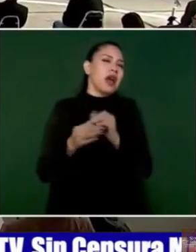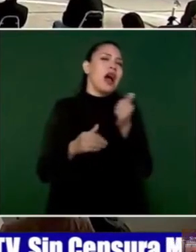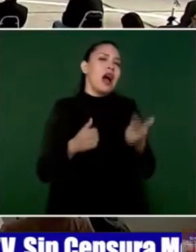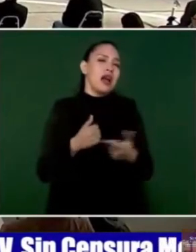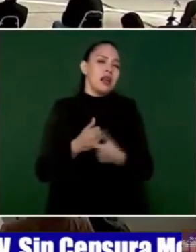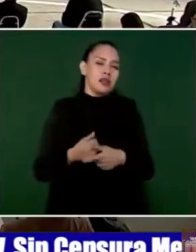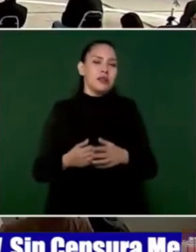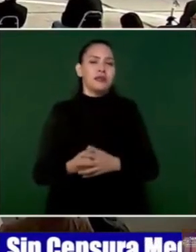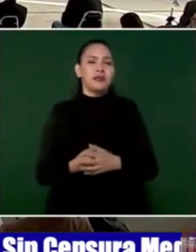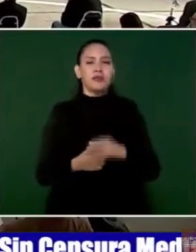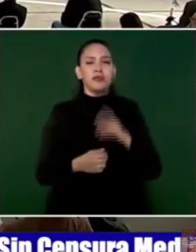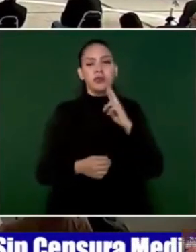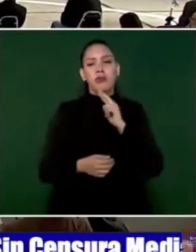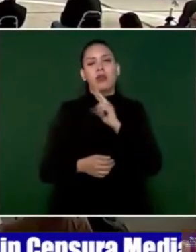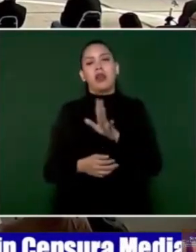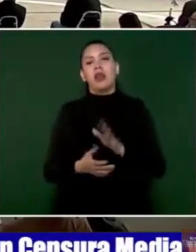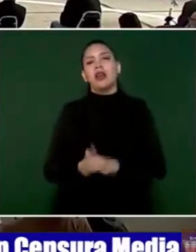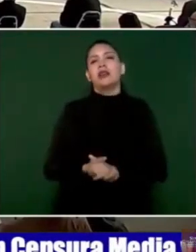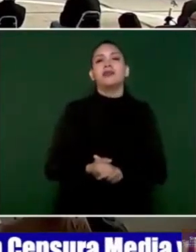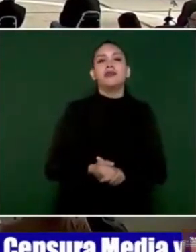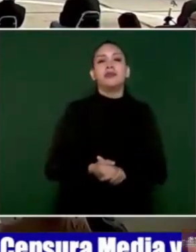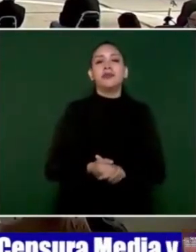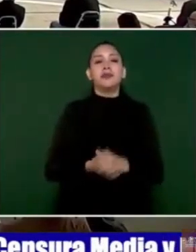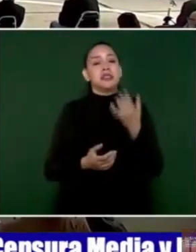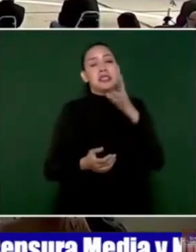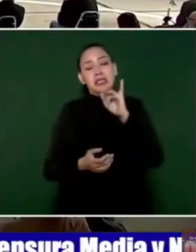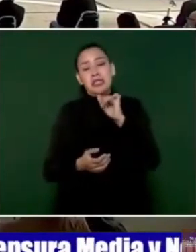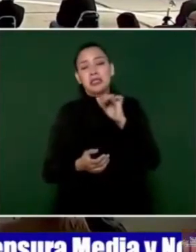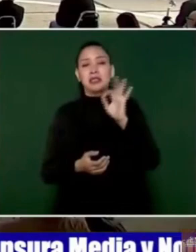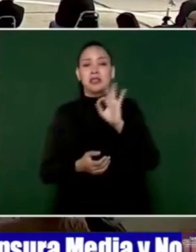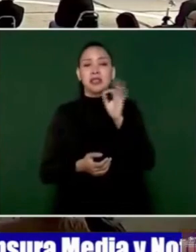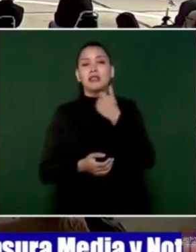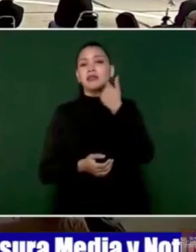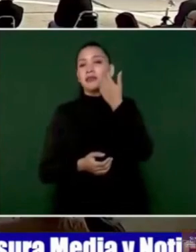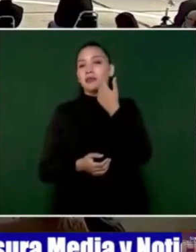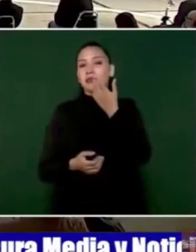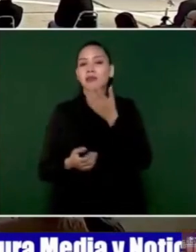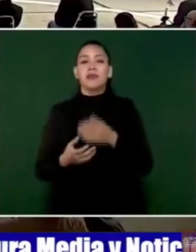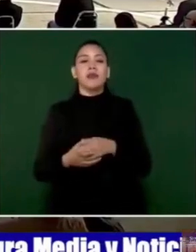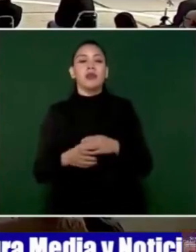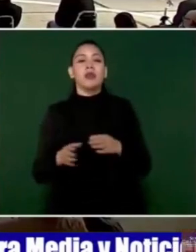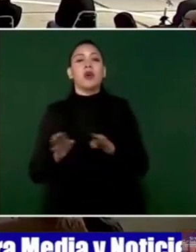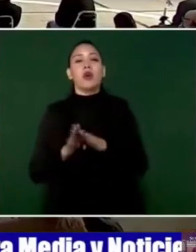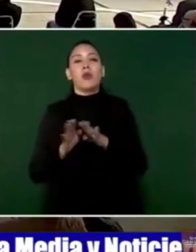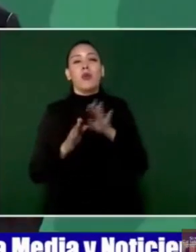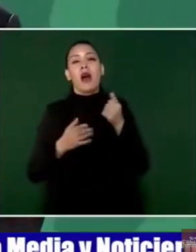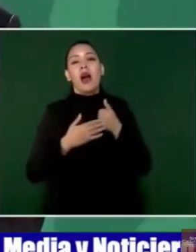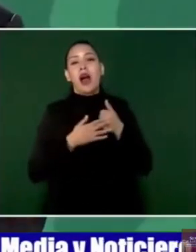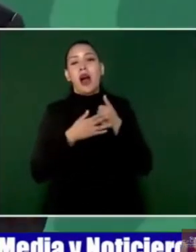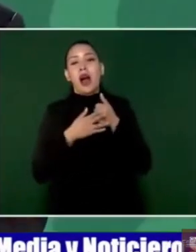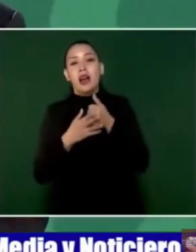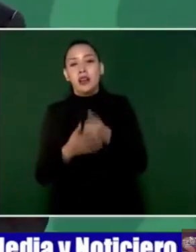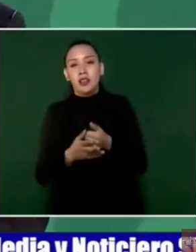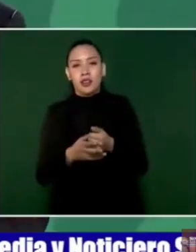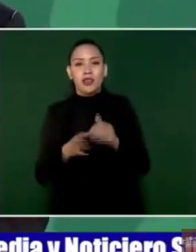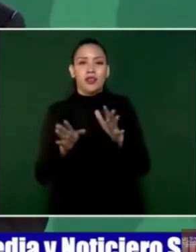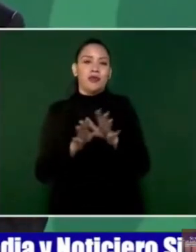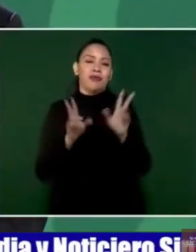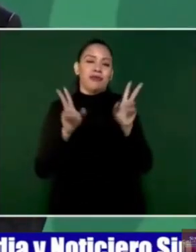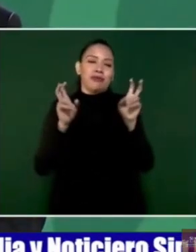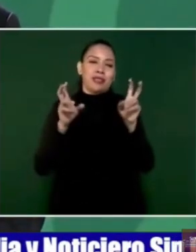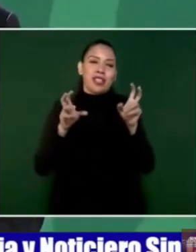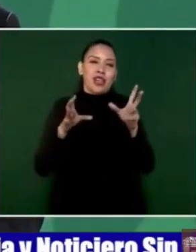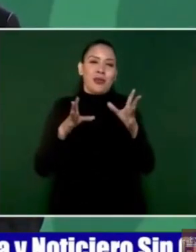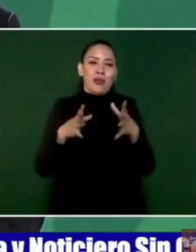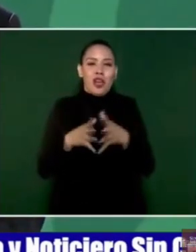otro tipo de situaciones. Creo que en el periodismo, en las preguntas tienen que ser directas, buscando información, no sembrando